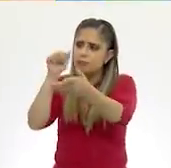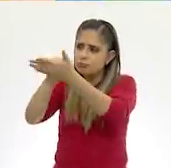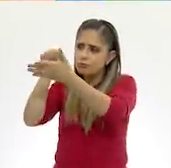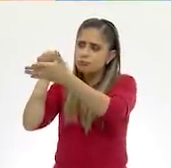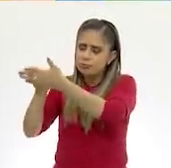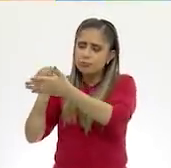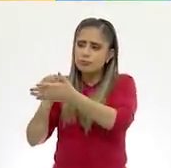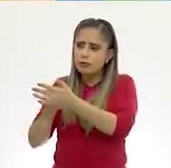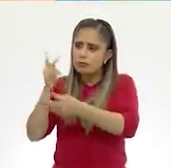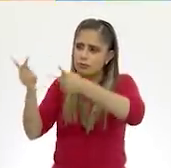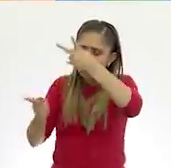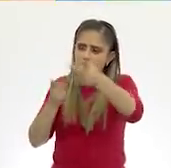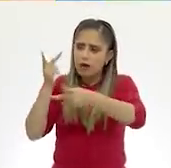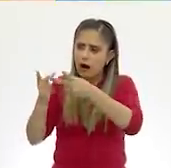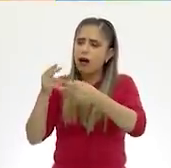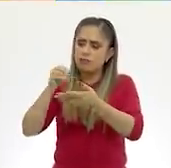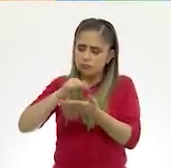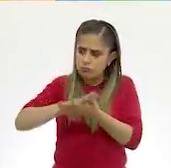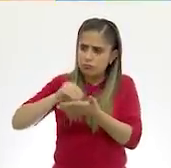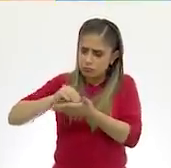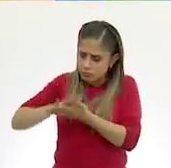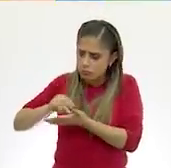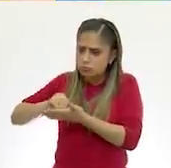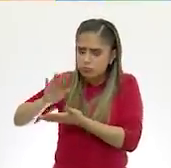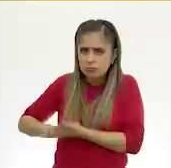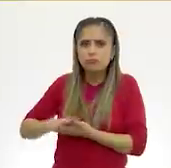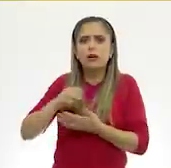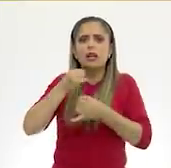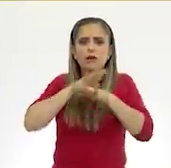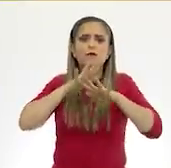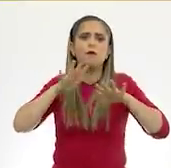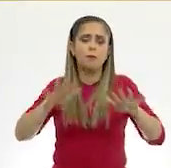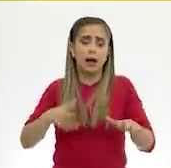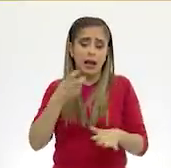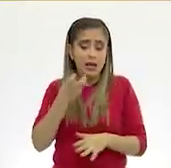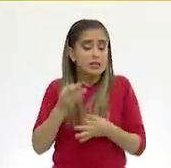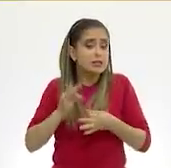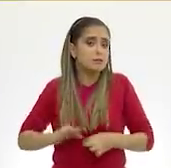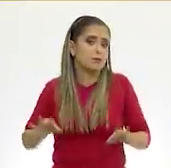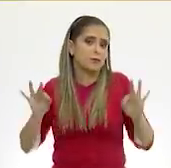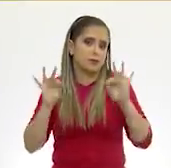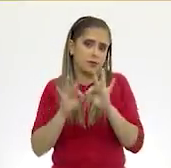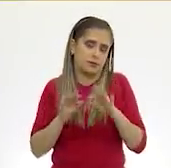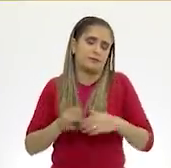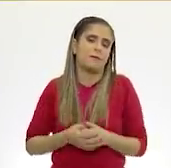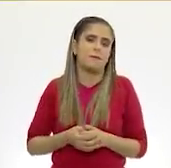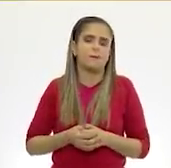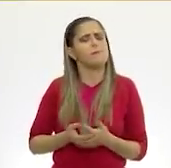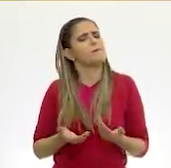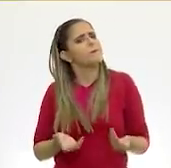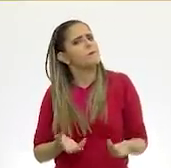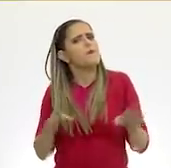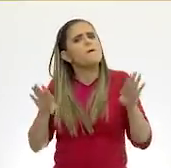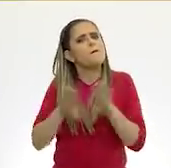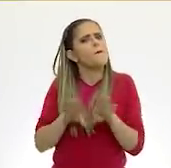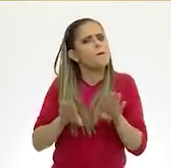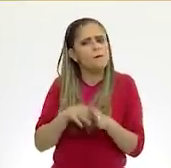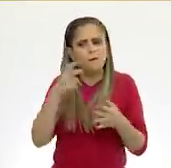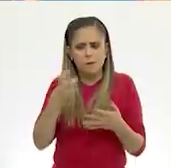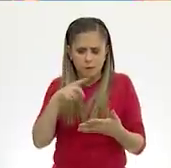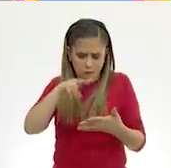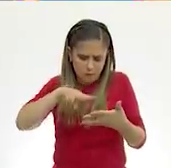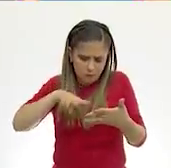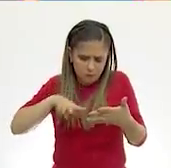contrastar la información obtenida en cada censo. ¿Sí? ¿Y cómo puede realizarse este